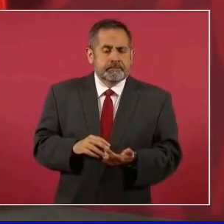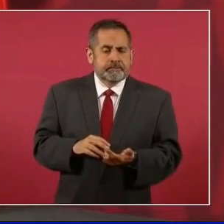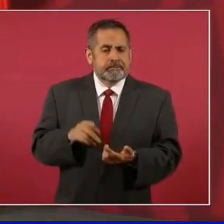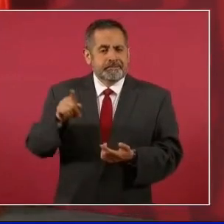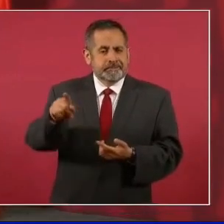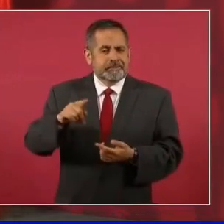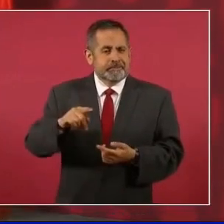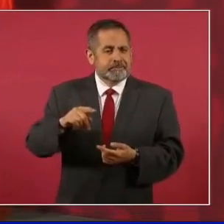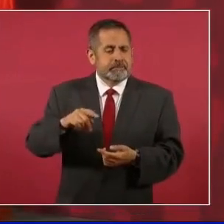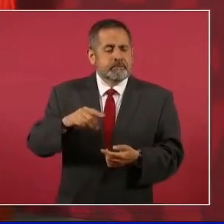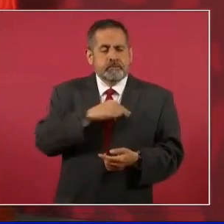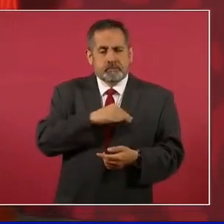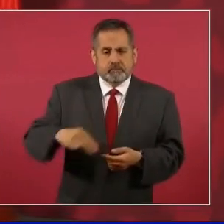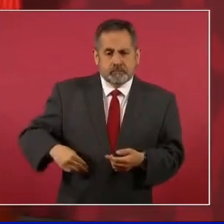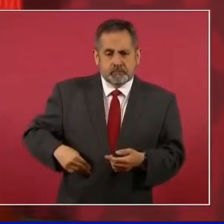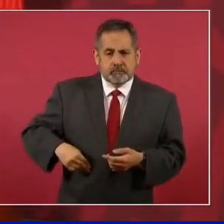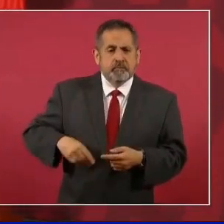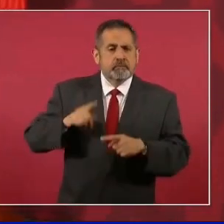regidores,